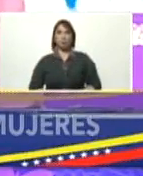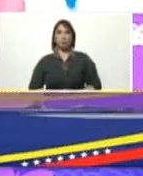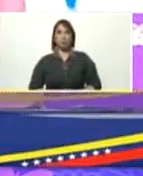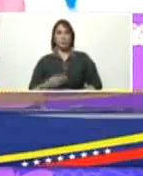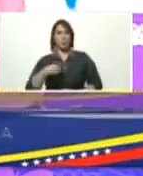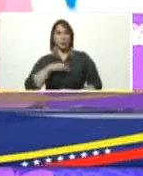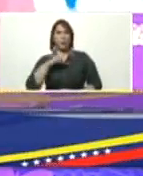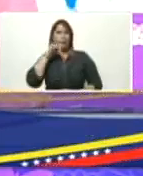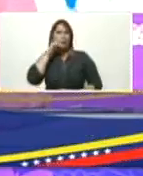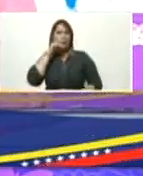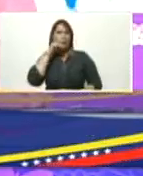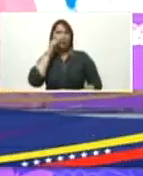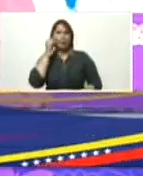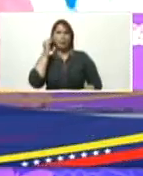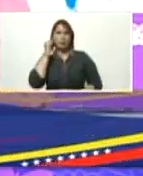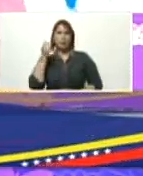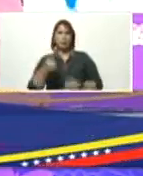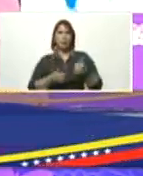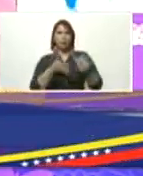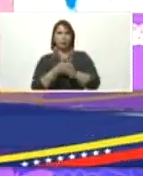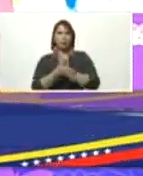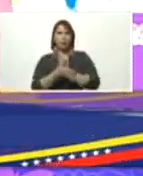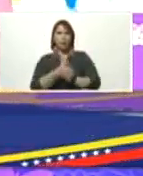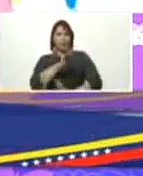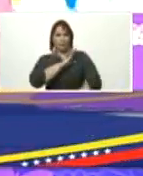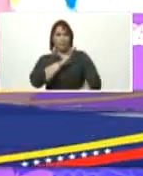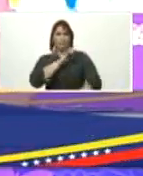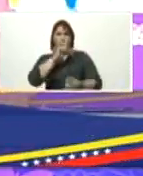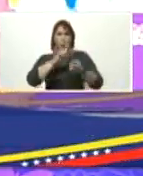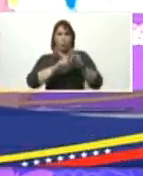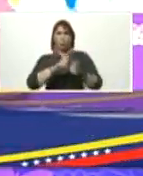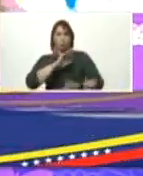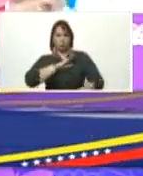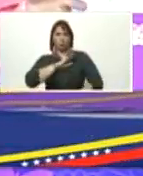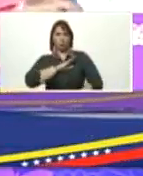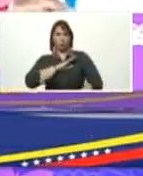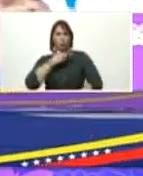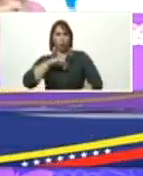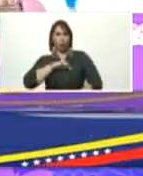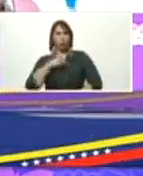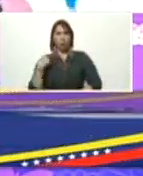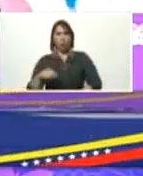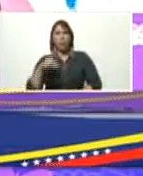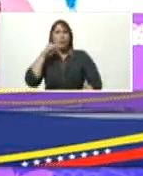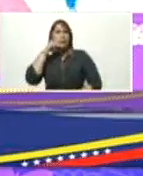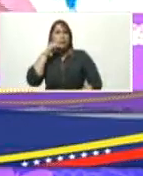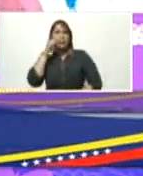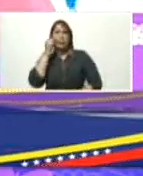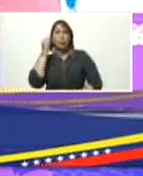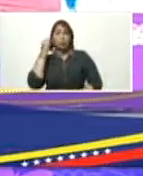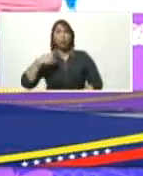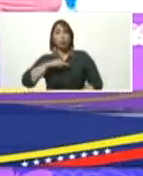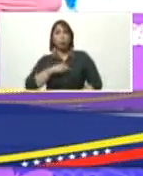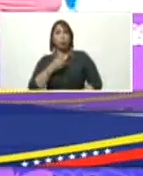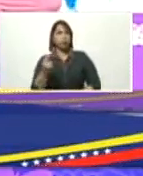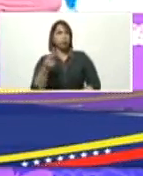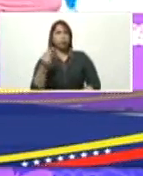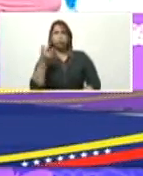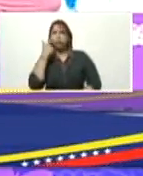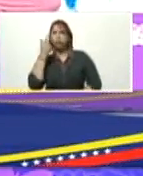nuestros nietos, nietas, en el caso de Silvia y mío, tenemos nuestros nietos y nietas, lo que estamos es pendiente